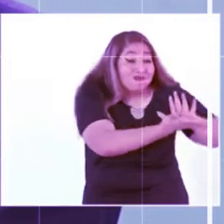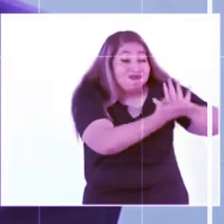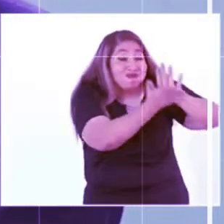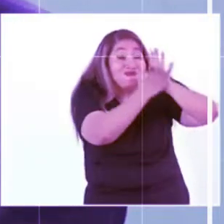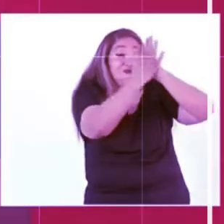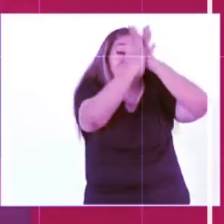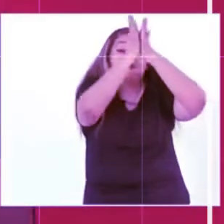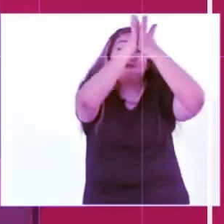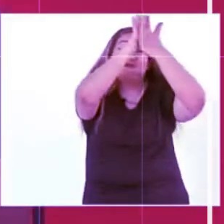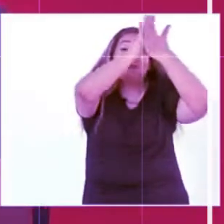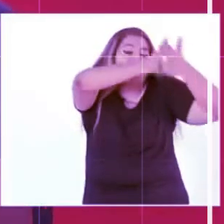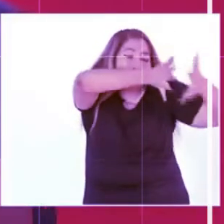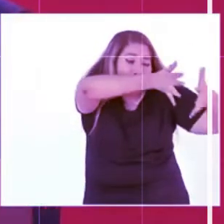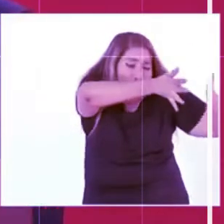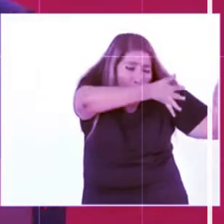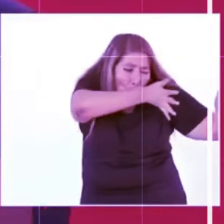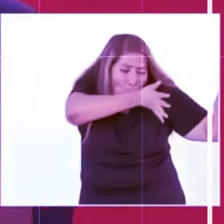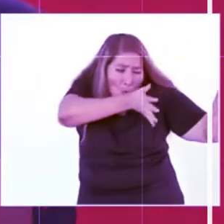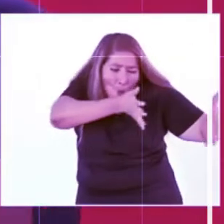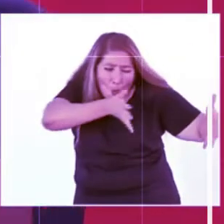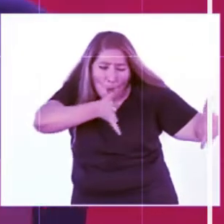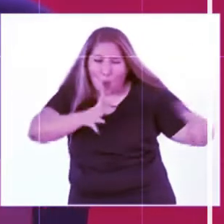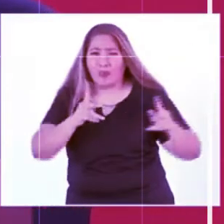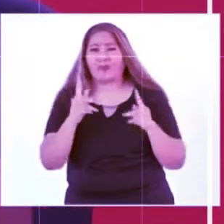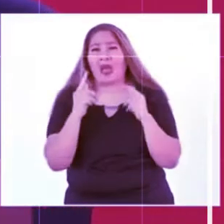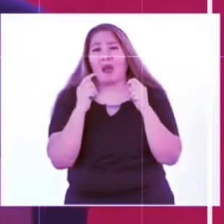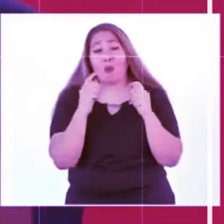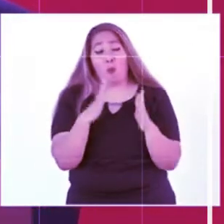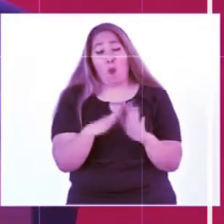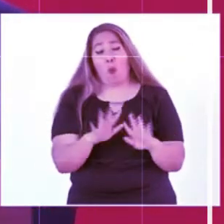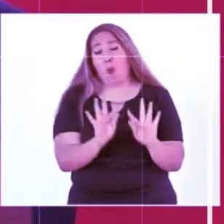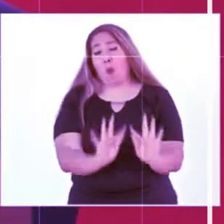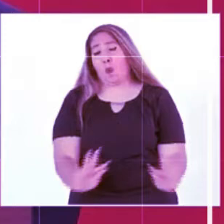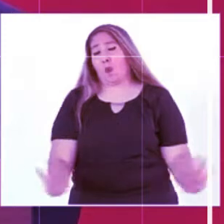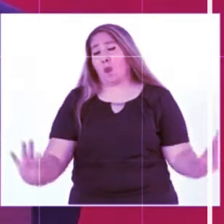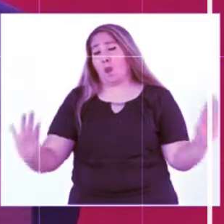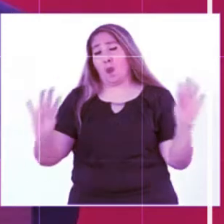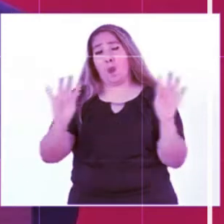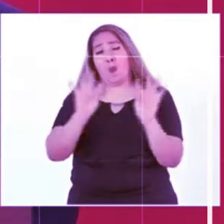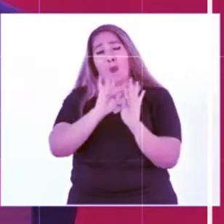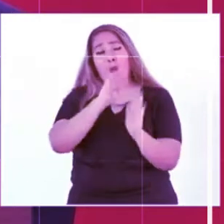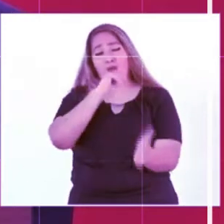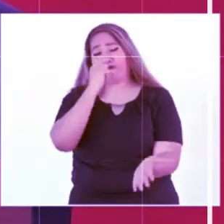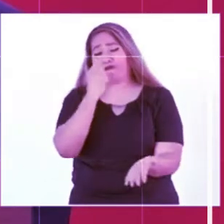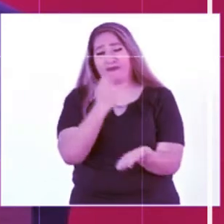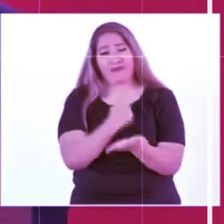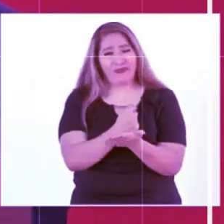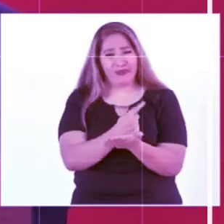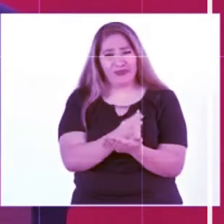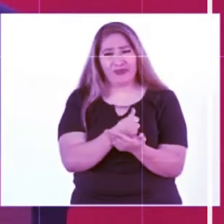la noche a la mañana en una importante ciudad y en un centro